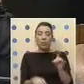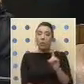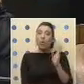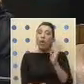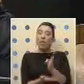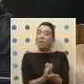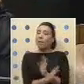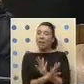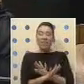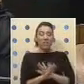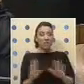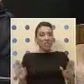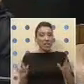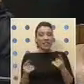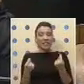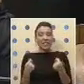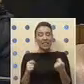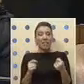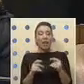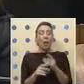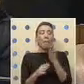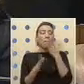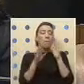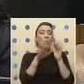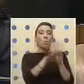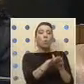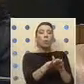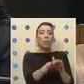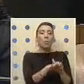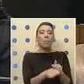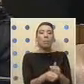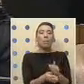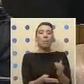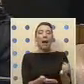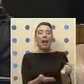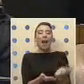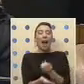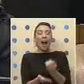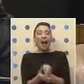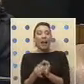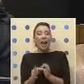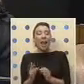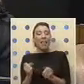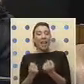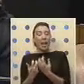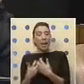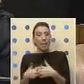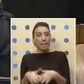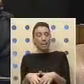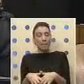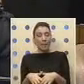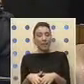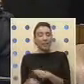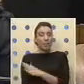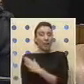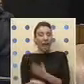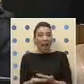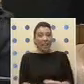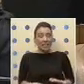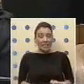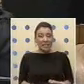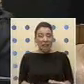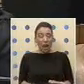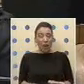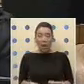debemos terminar este tratamiento preferencial hacia las rentas empresariales y además, hasta el día de hoy, no